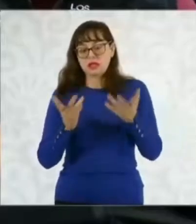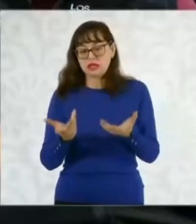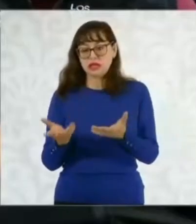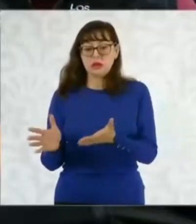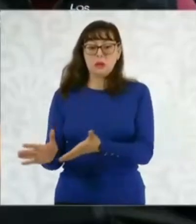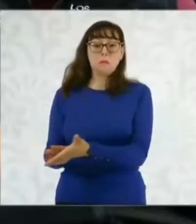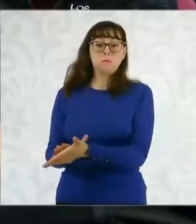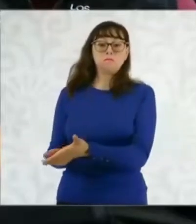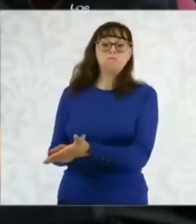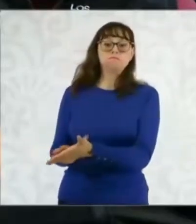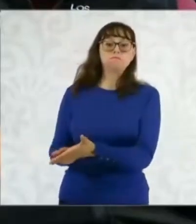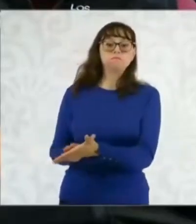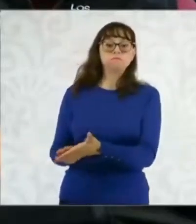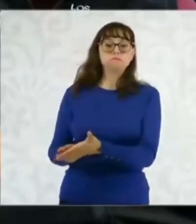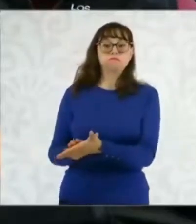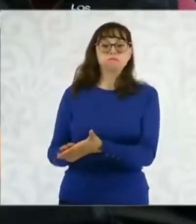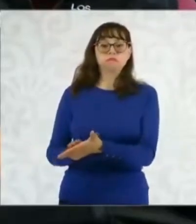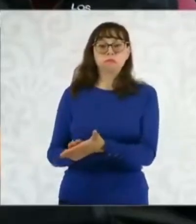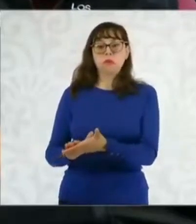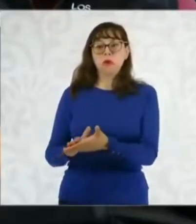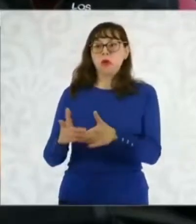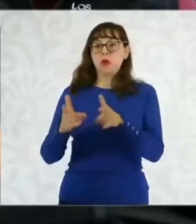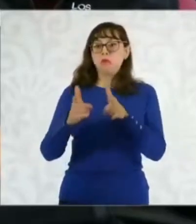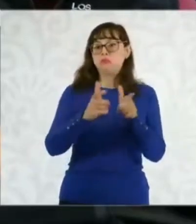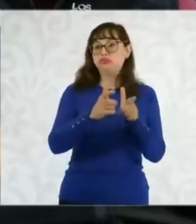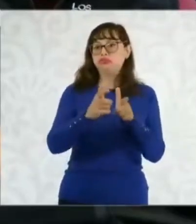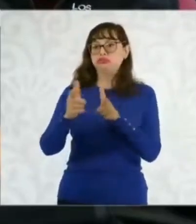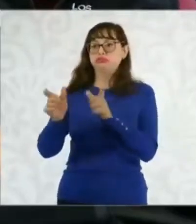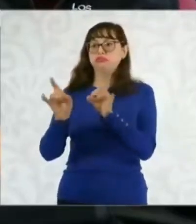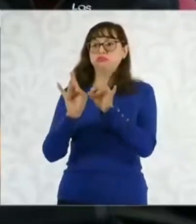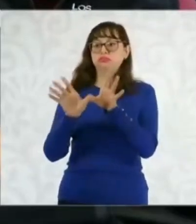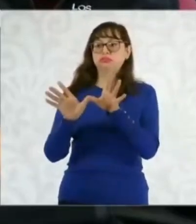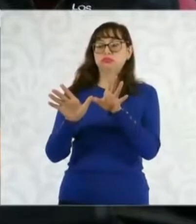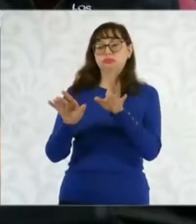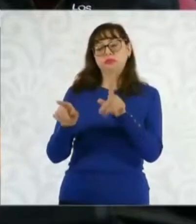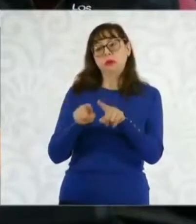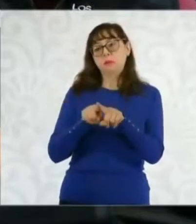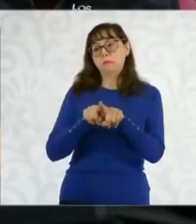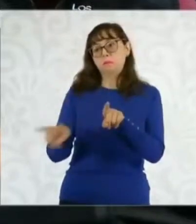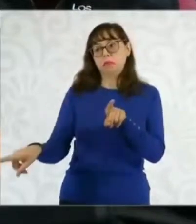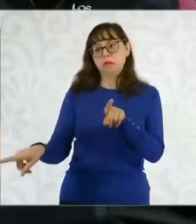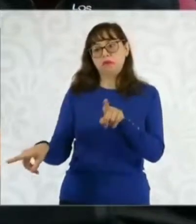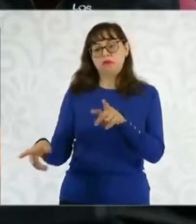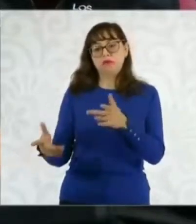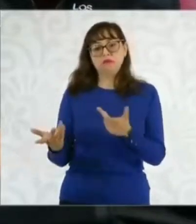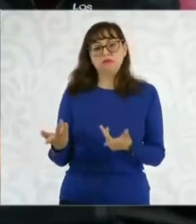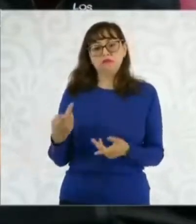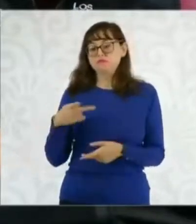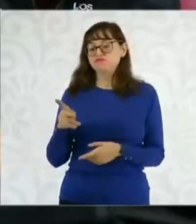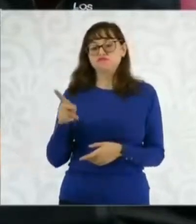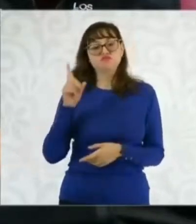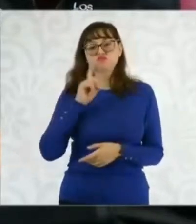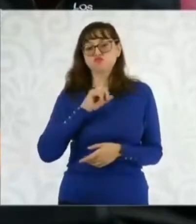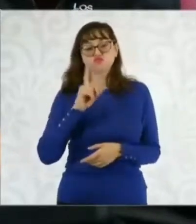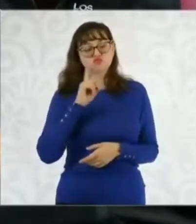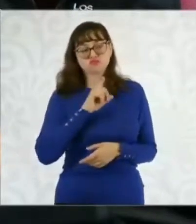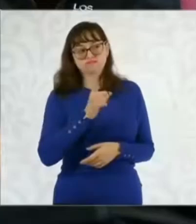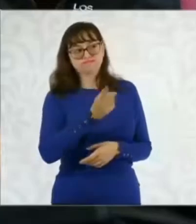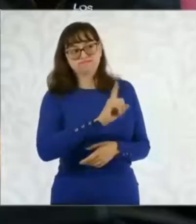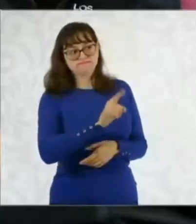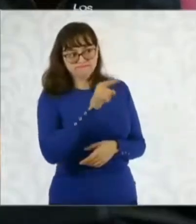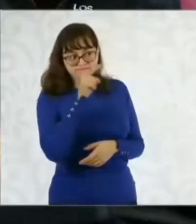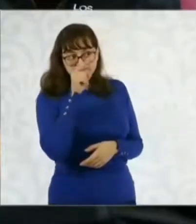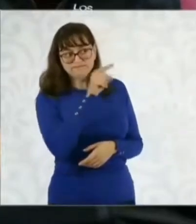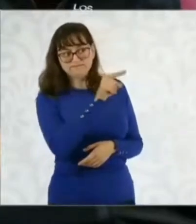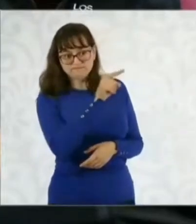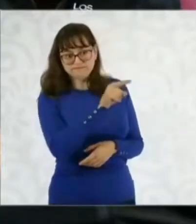hecho diciendo que fue por bala, por un enfrentamiento con un grupo criminal, cuando ella lo que ha podido probar es que en videos se confirma